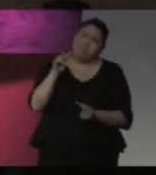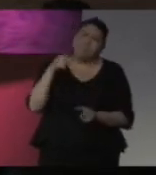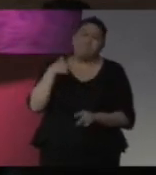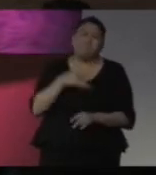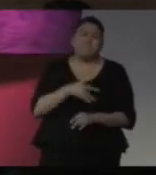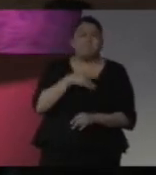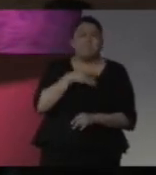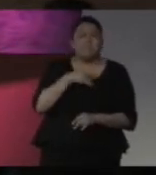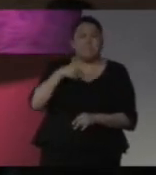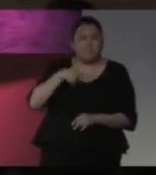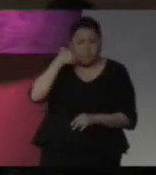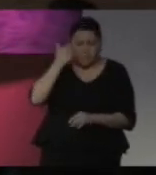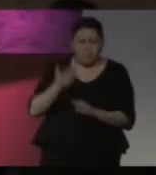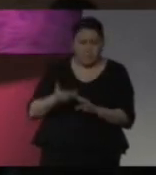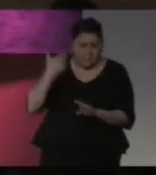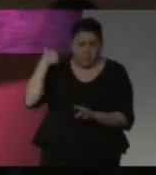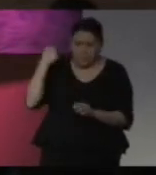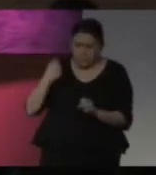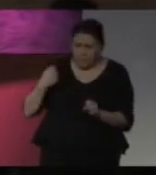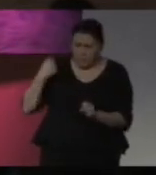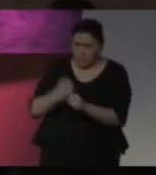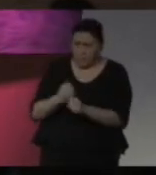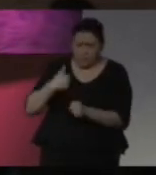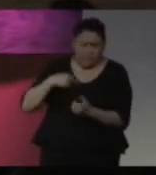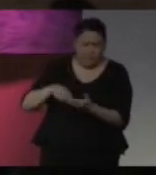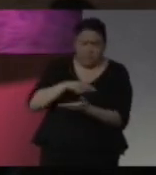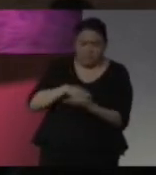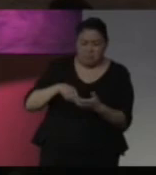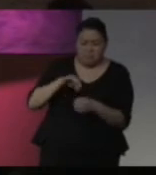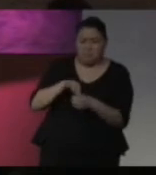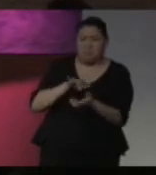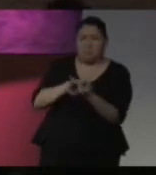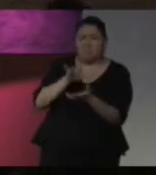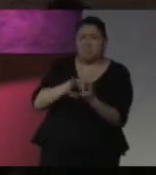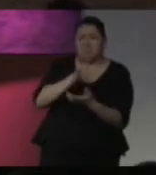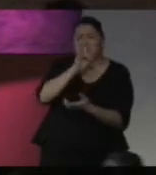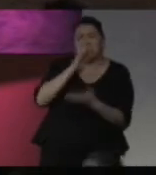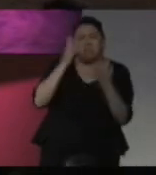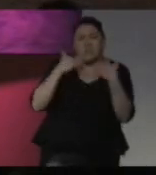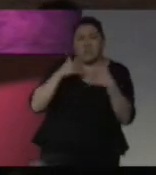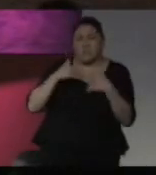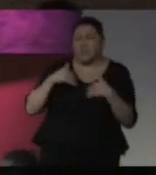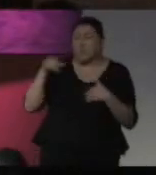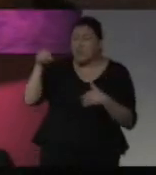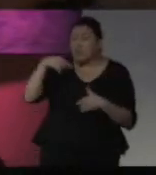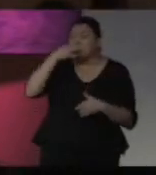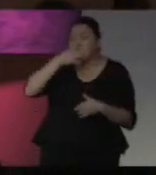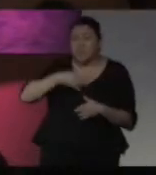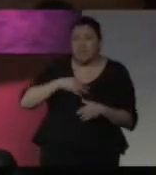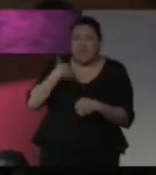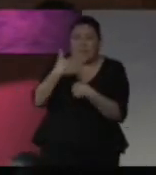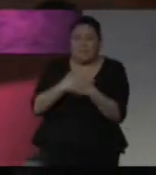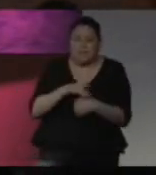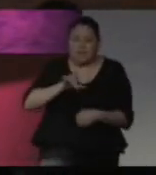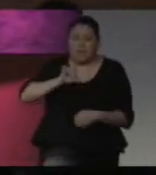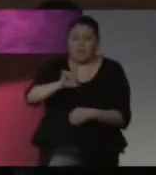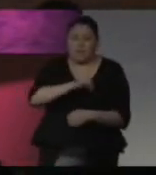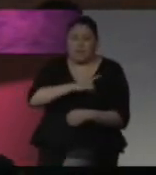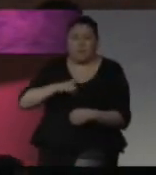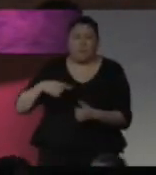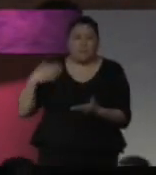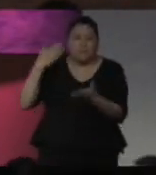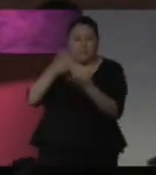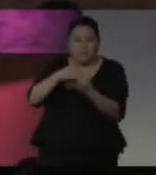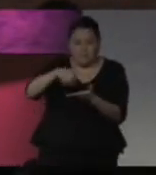quería votar, hace muchos años que yo ya no voto y me ha dicho qué tengo que hacer ahora sí el próximo domingo, porque ante